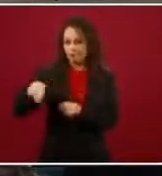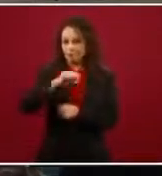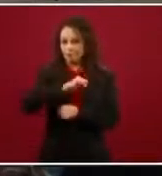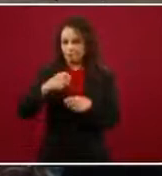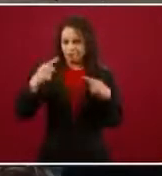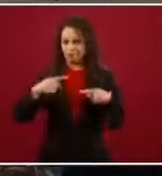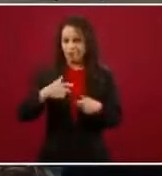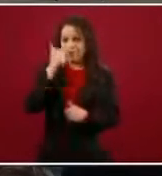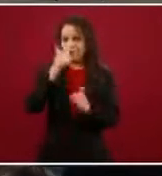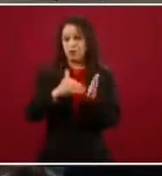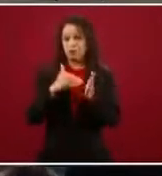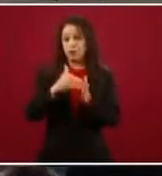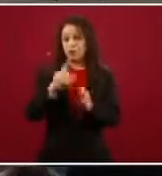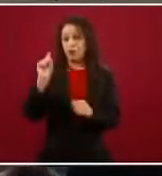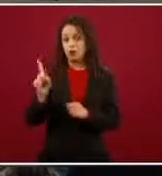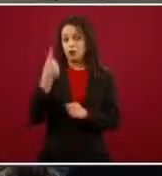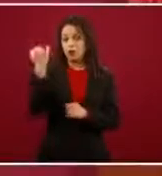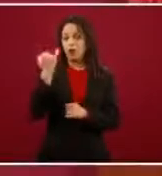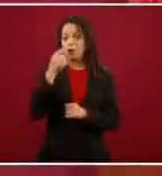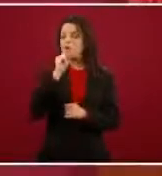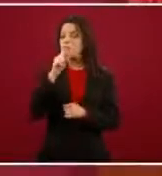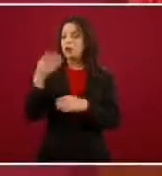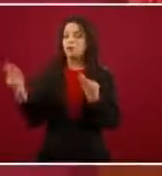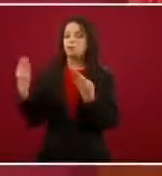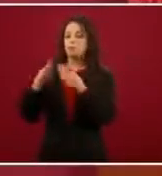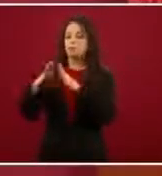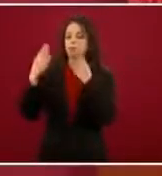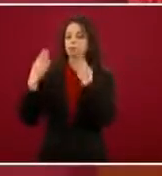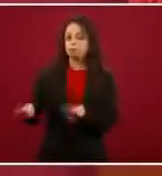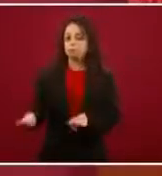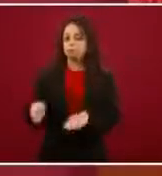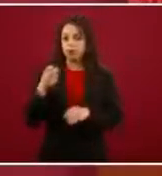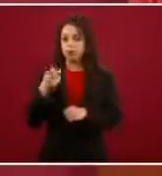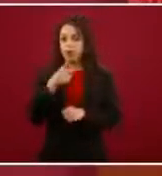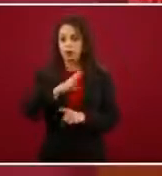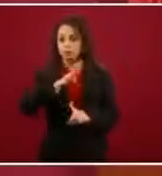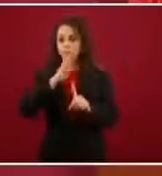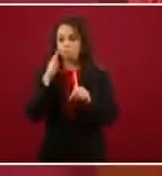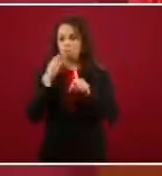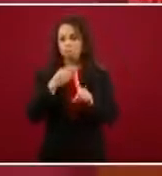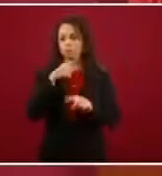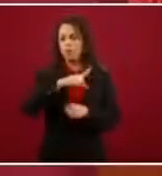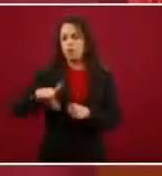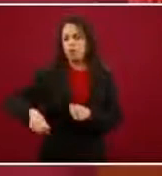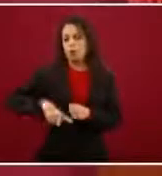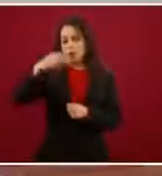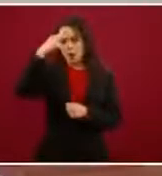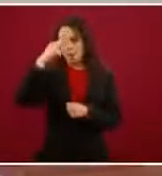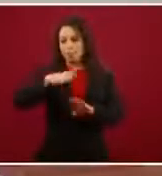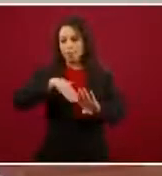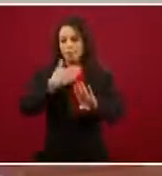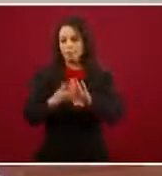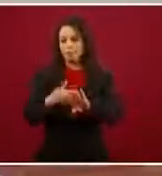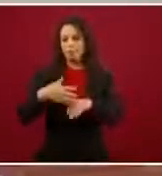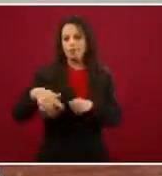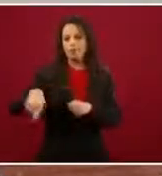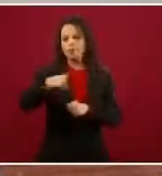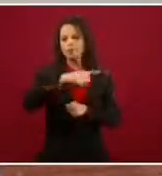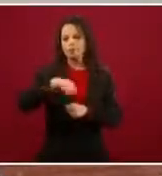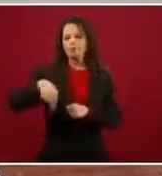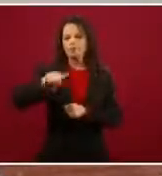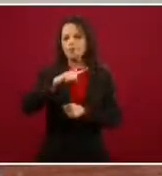millones de dólares han sido congelados. Por lo tanto, esta es una acción directa del Gobierno de México en contra de una de las prácticas